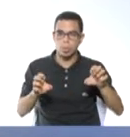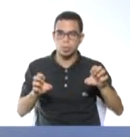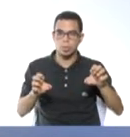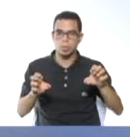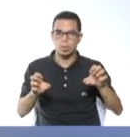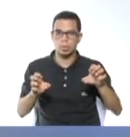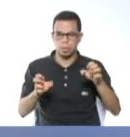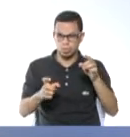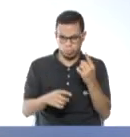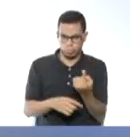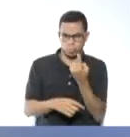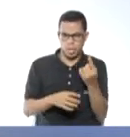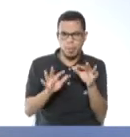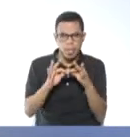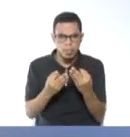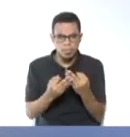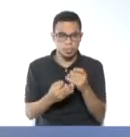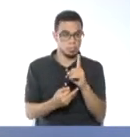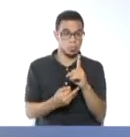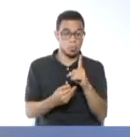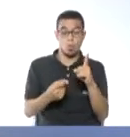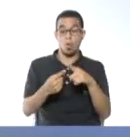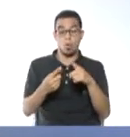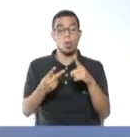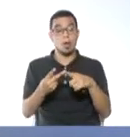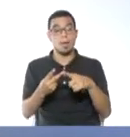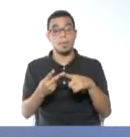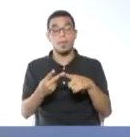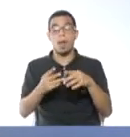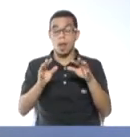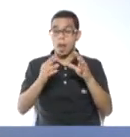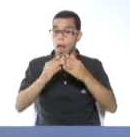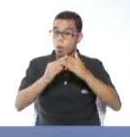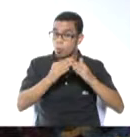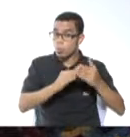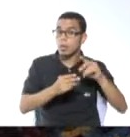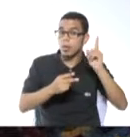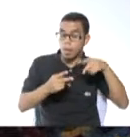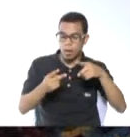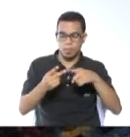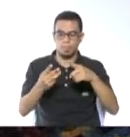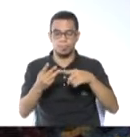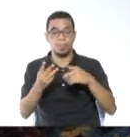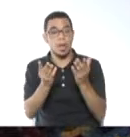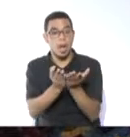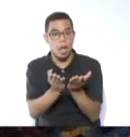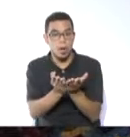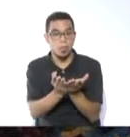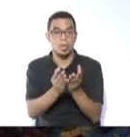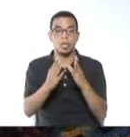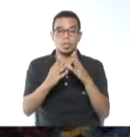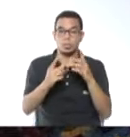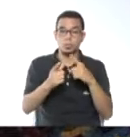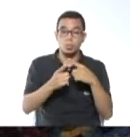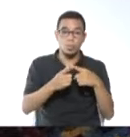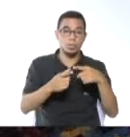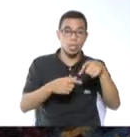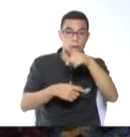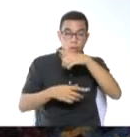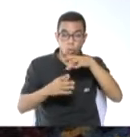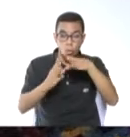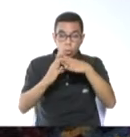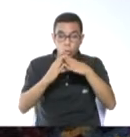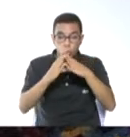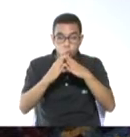la familia, enseña la comunidad, pero también enseña la escuela. ¿Quién enseña? Todos y todas estamos comprometidos a